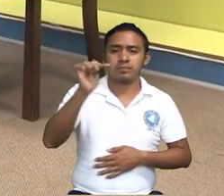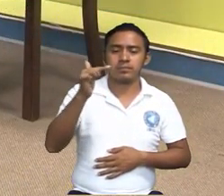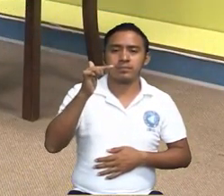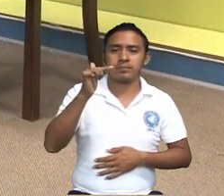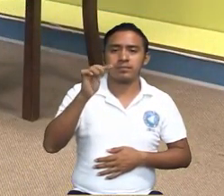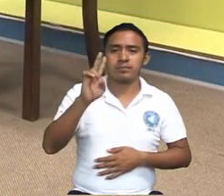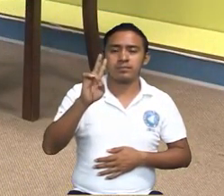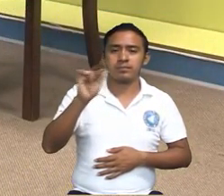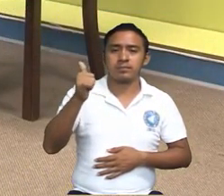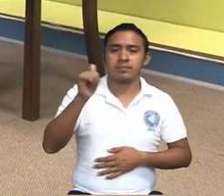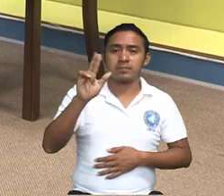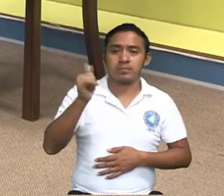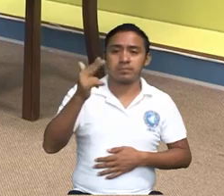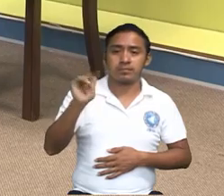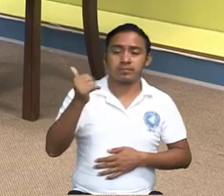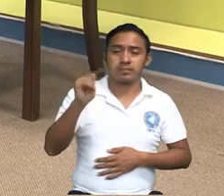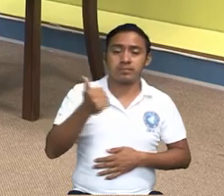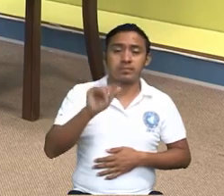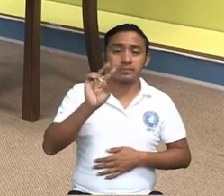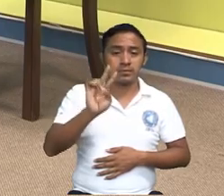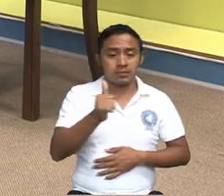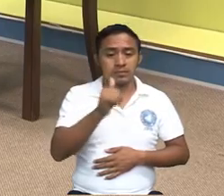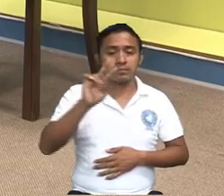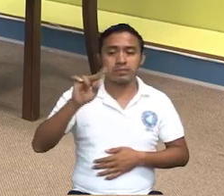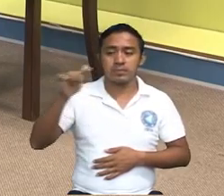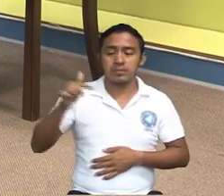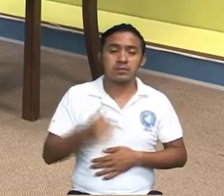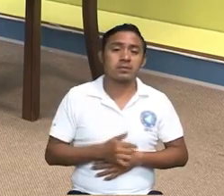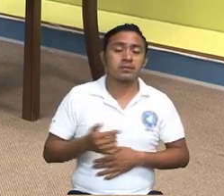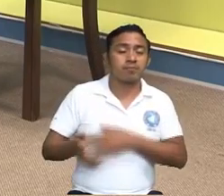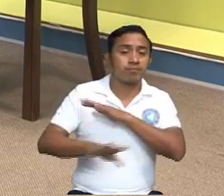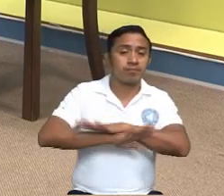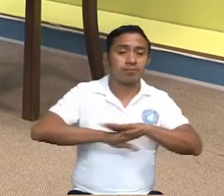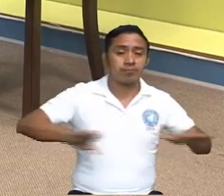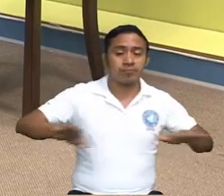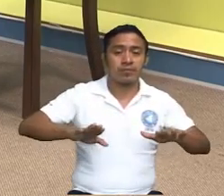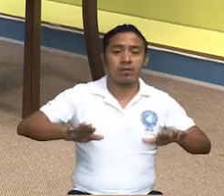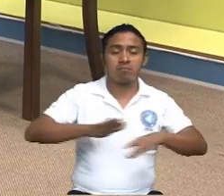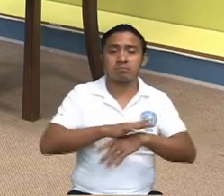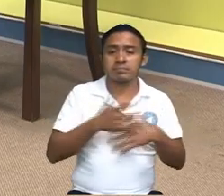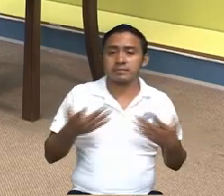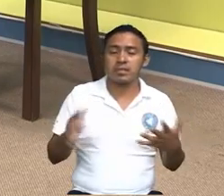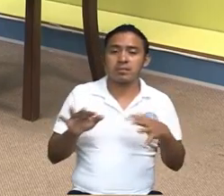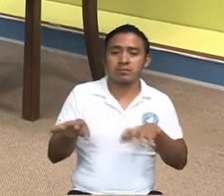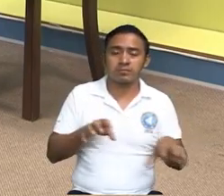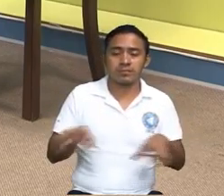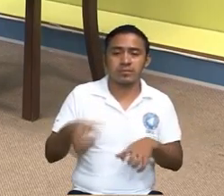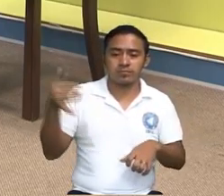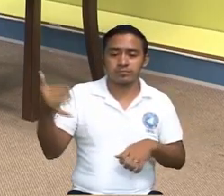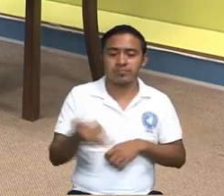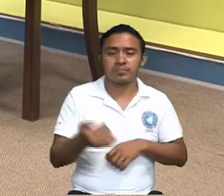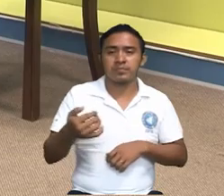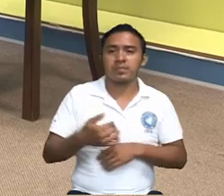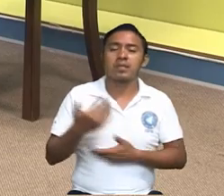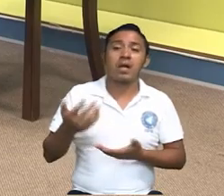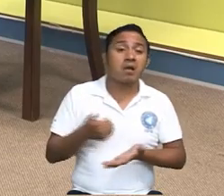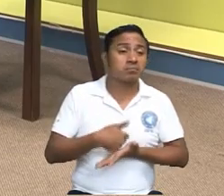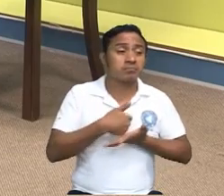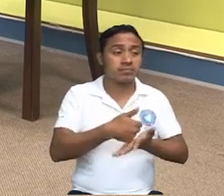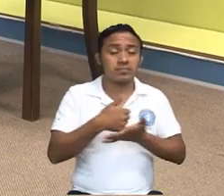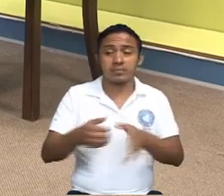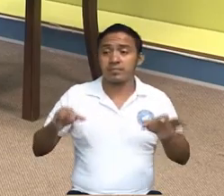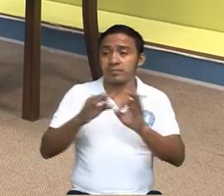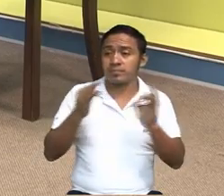¿26? Para este 26 y 27 de julio tiene previsto ya concluir esta jornada de vacunación que beneficia a la